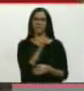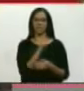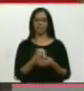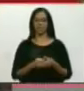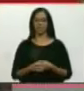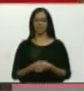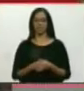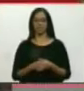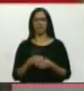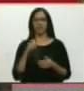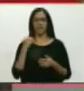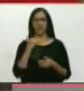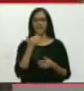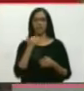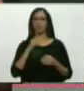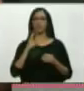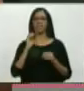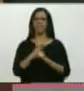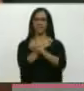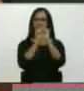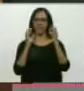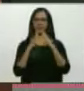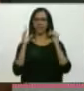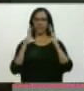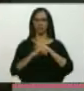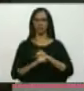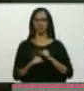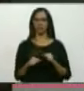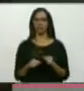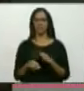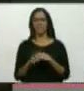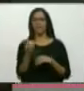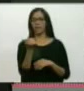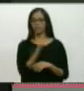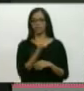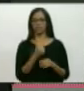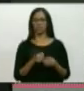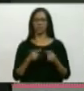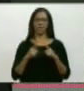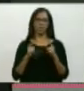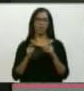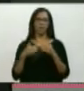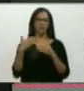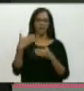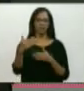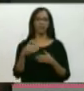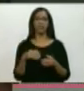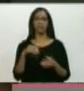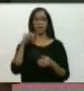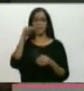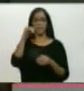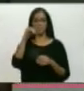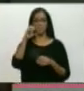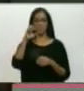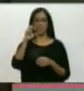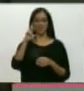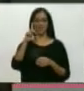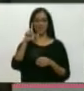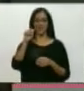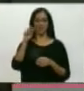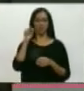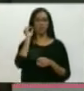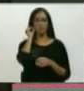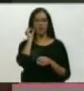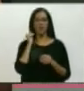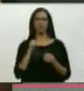es algo que hay que aclarar durante toda la noche. La iban a matar. Pero más allá de eso, Merlano es una chama que ascendió, que